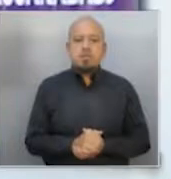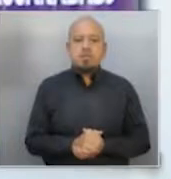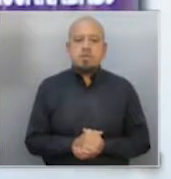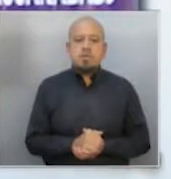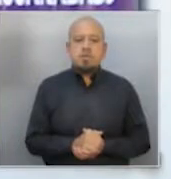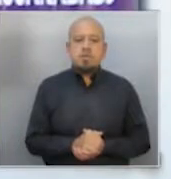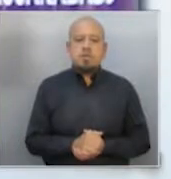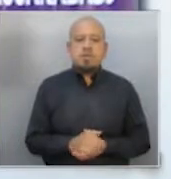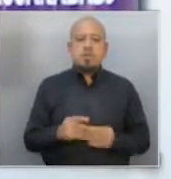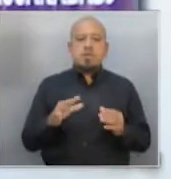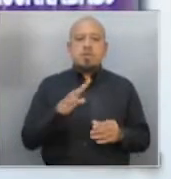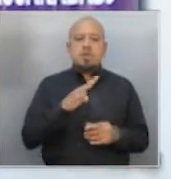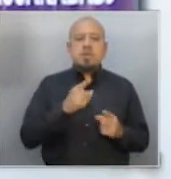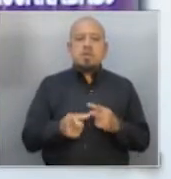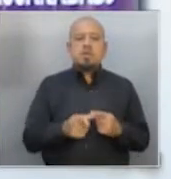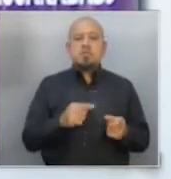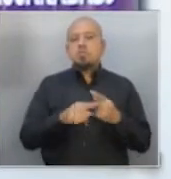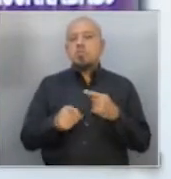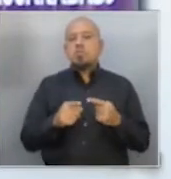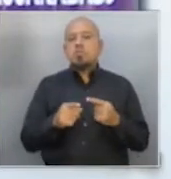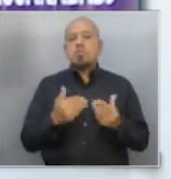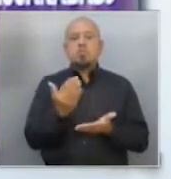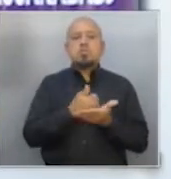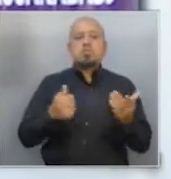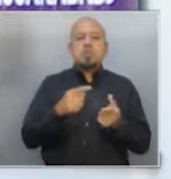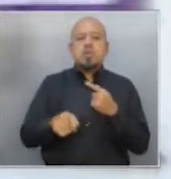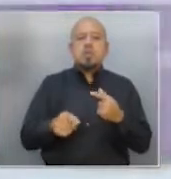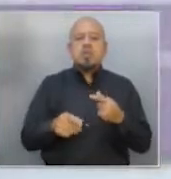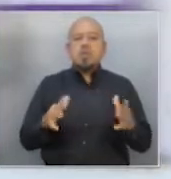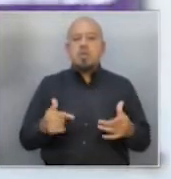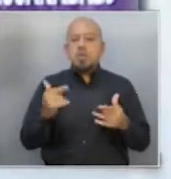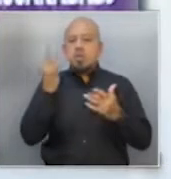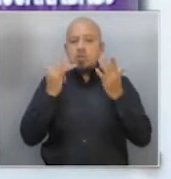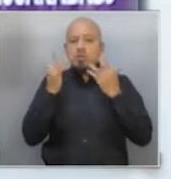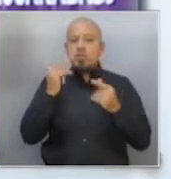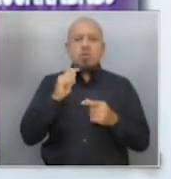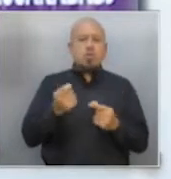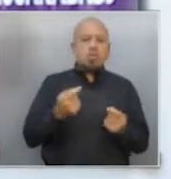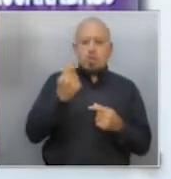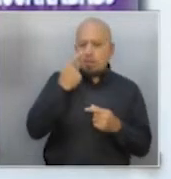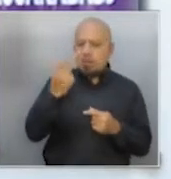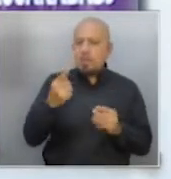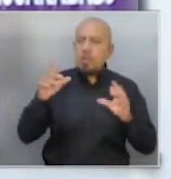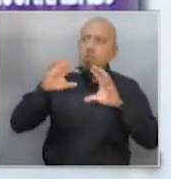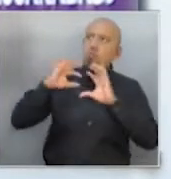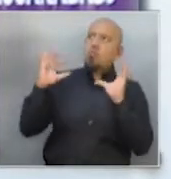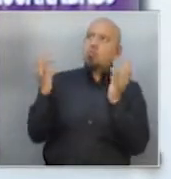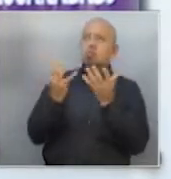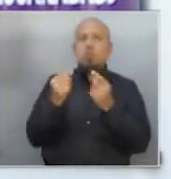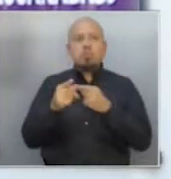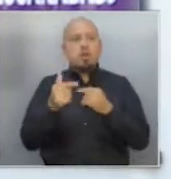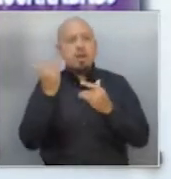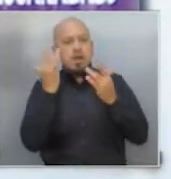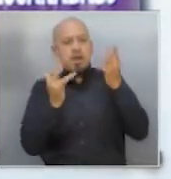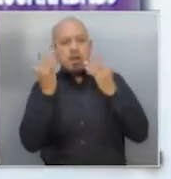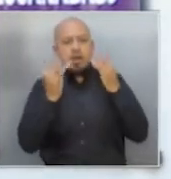¿Cuál es la conexión que hay con un quitapelusas y la belleza de lo que no se percibe? ¿Con qué ojos hay que pararse a mirar el mundo para encontrar arte en lo